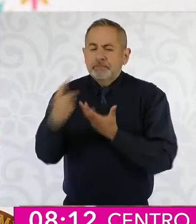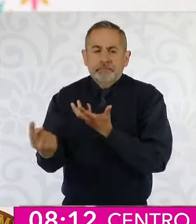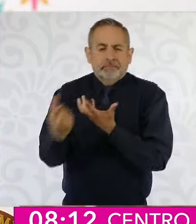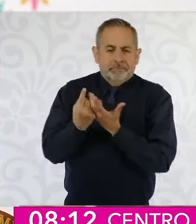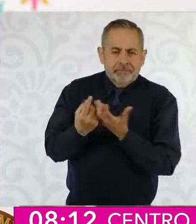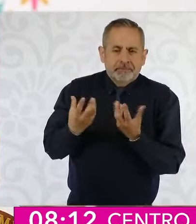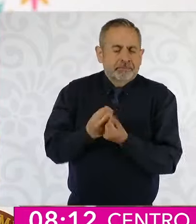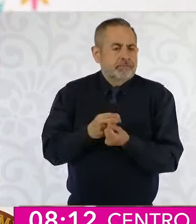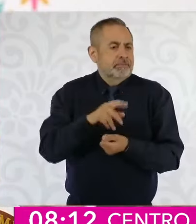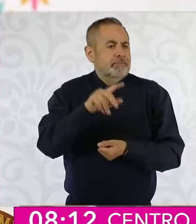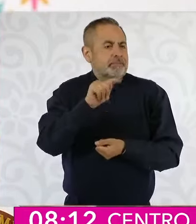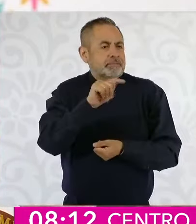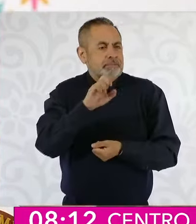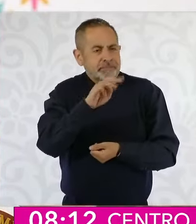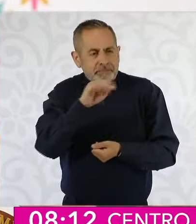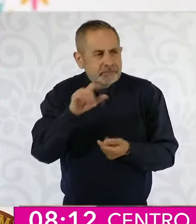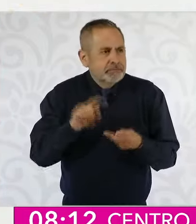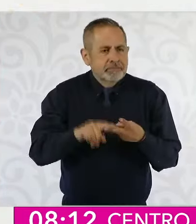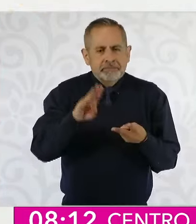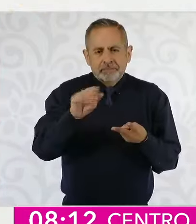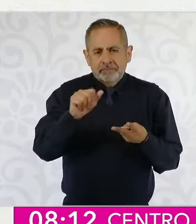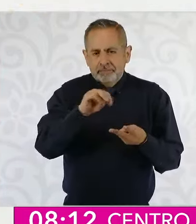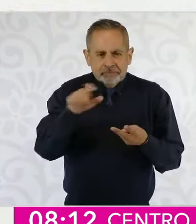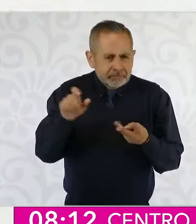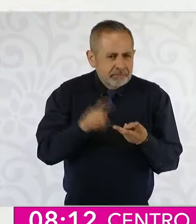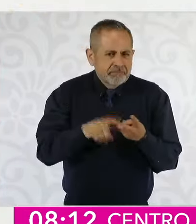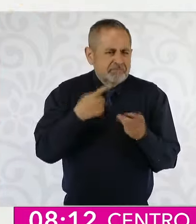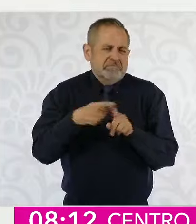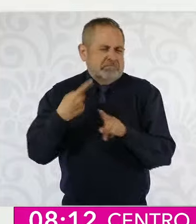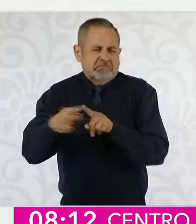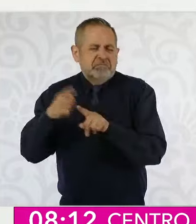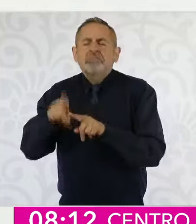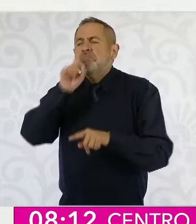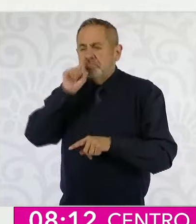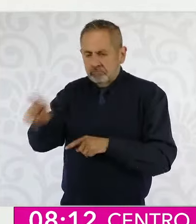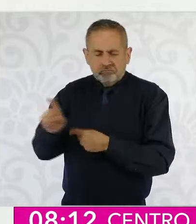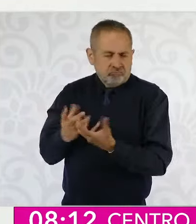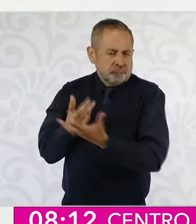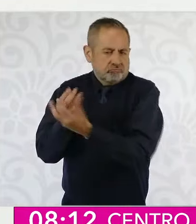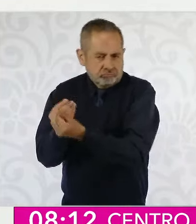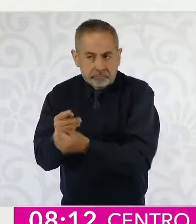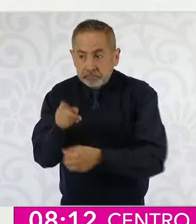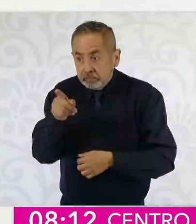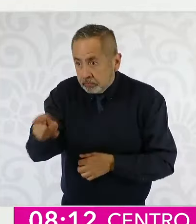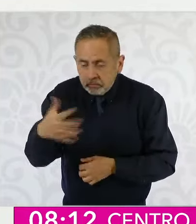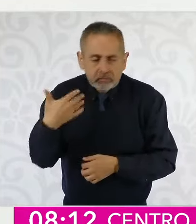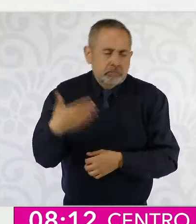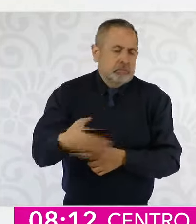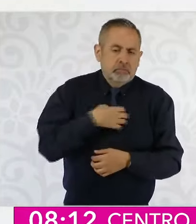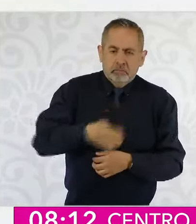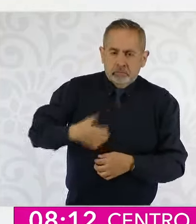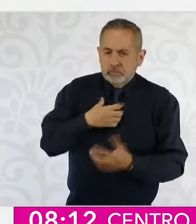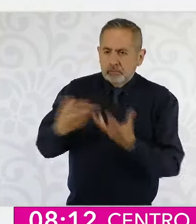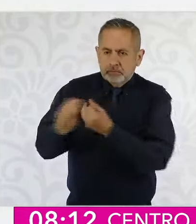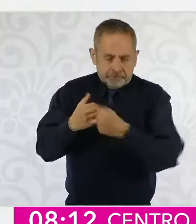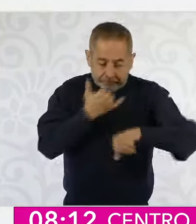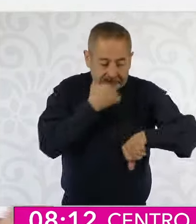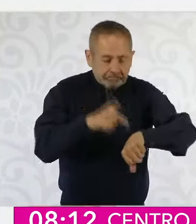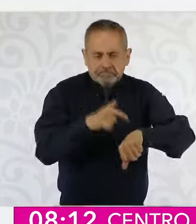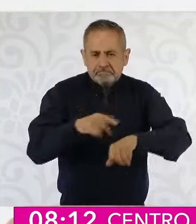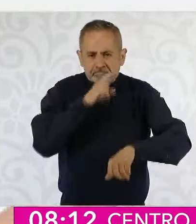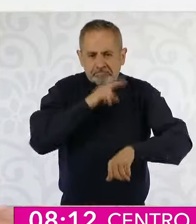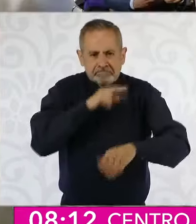como Televisa, Grupo Financiero Banamex, Orbia, en fin. Estamos también encantados con él. Me voy mucho más